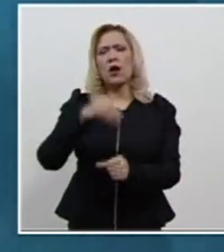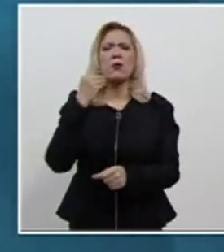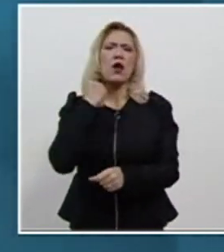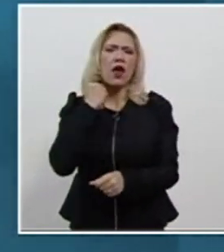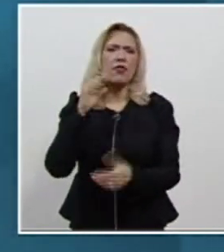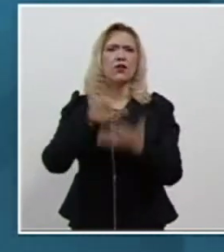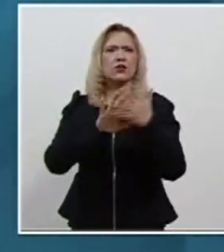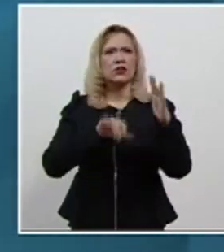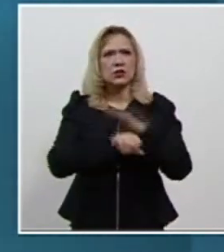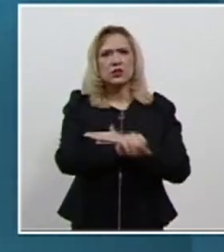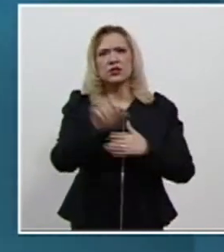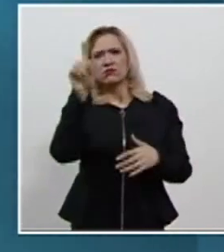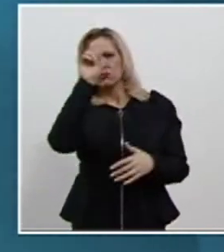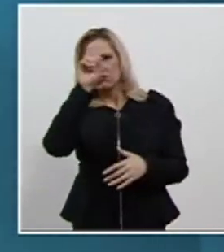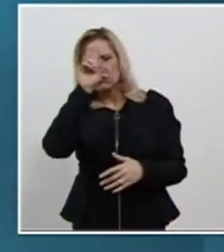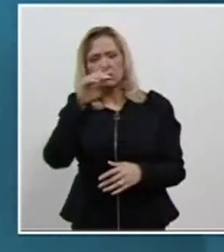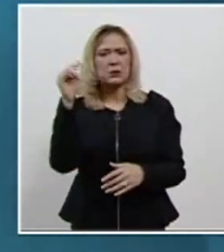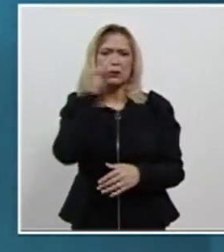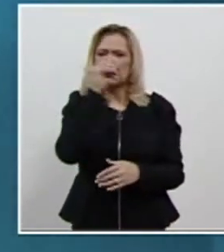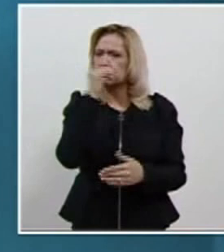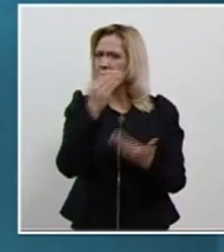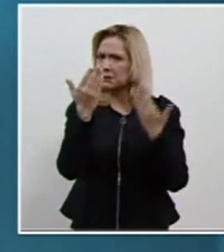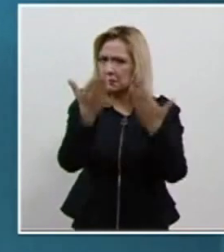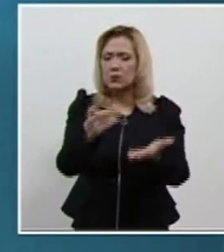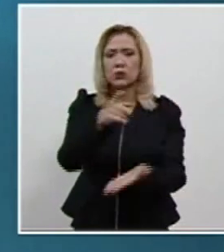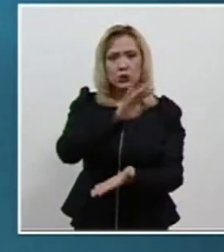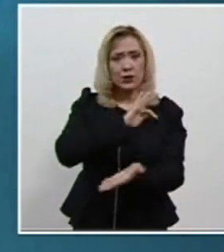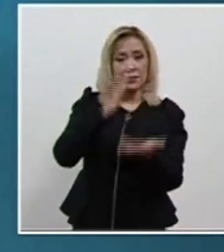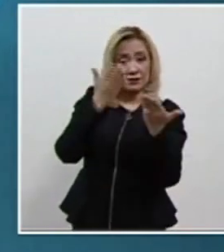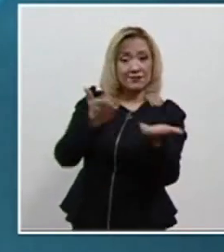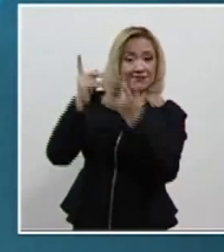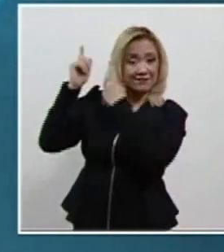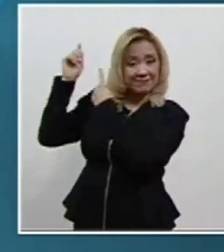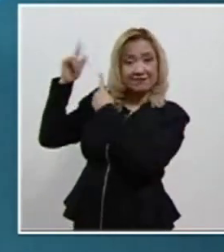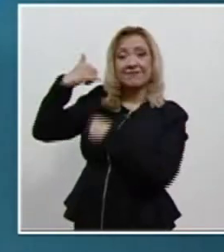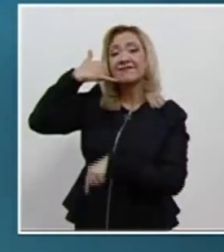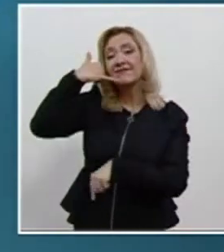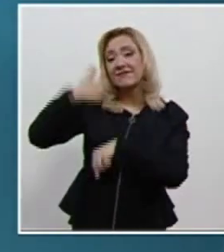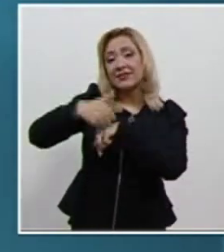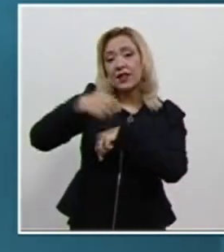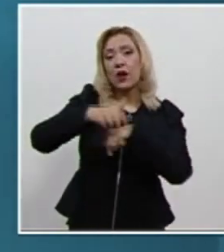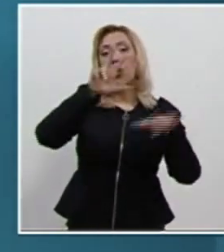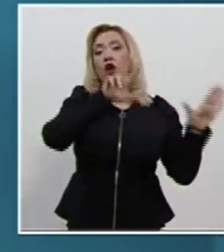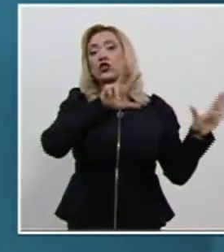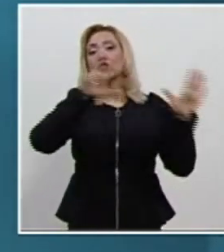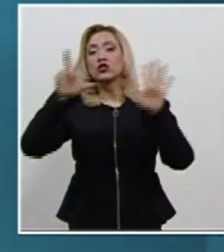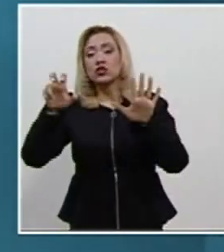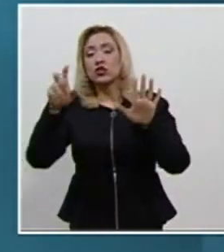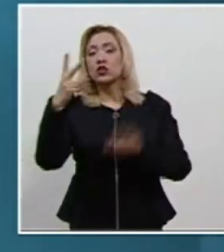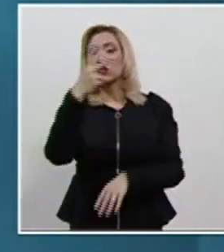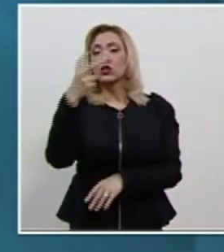asesoría jurídica son gratuitos. Puede solicitarlos en el teléfono